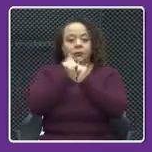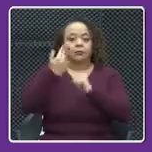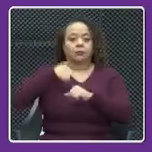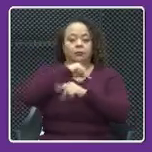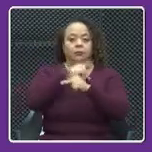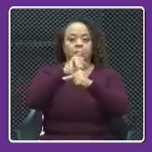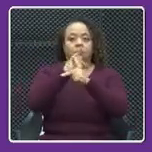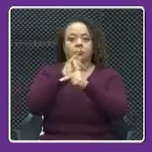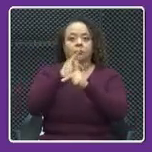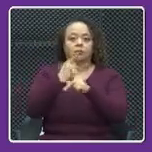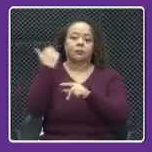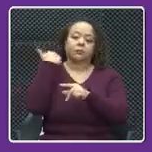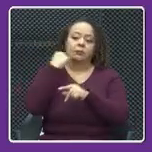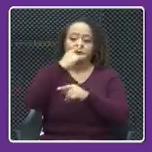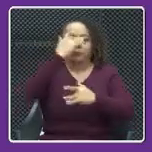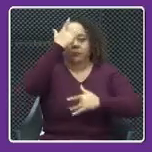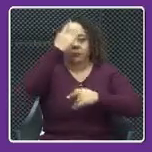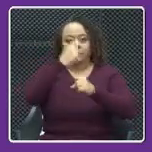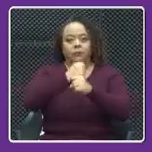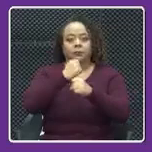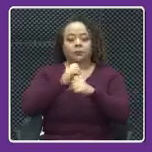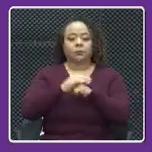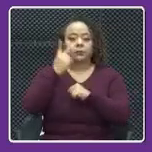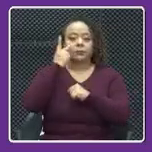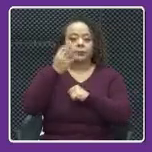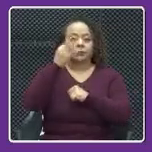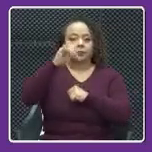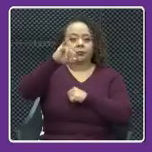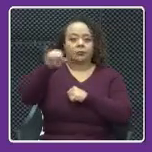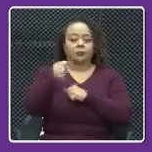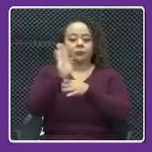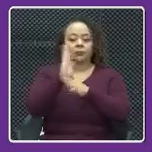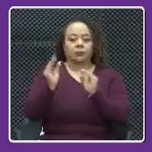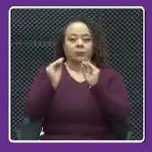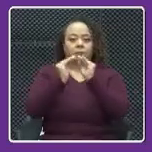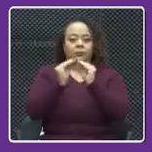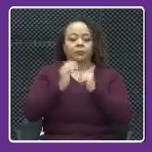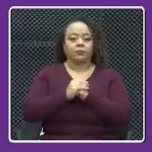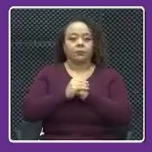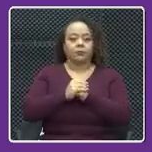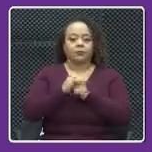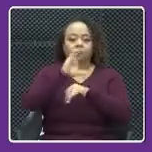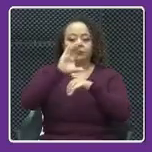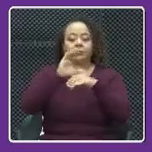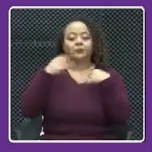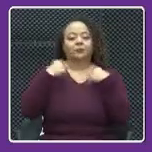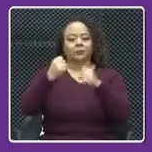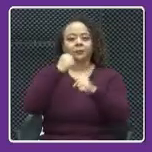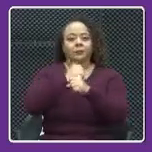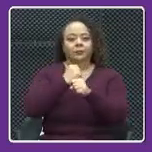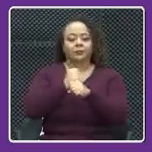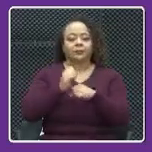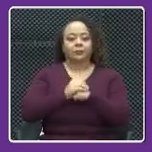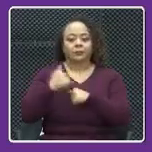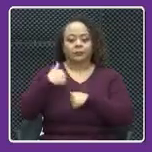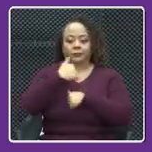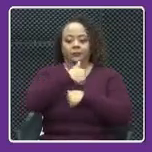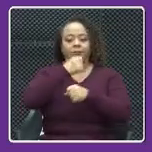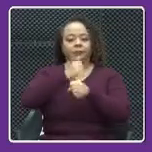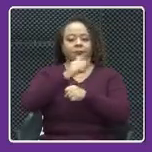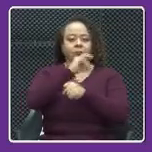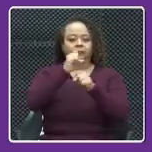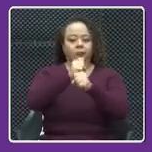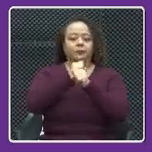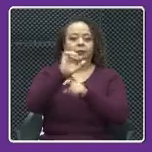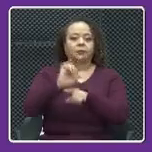prevención de accidentes y enfermedades laborales. Nos vemos el jueves en una transmisión en vivo más del Consejo de Salud Ocupacional, el Ministerio de